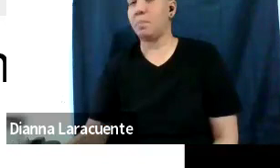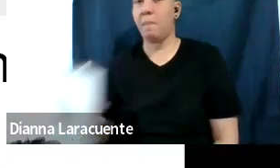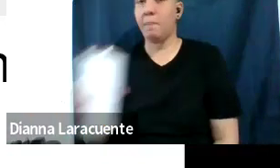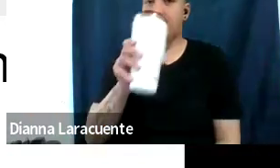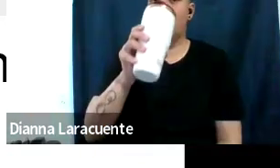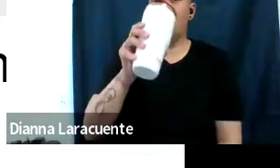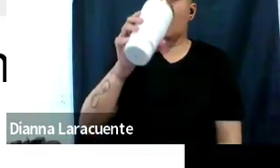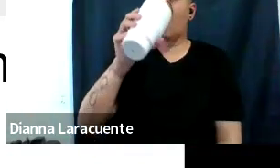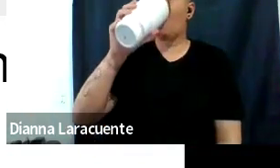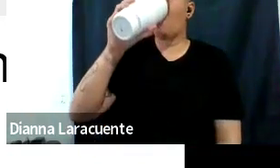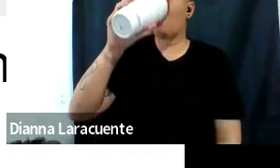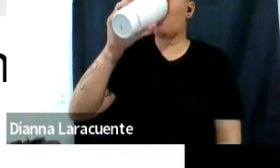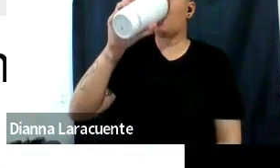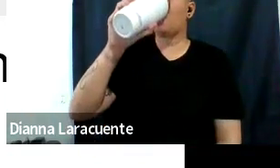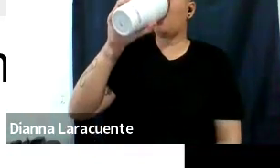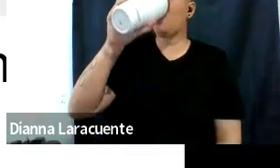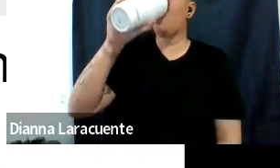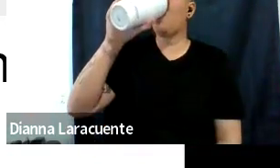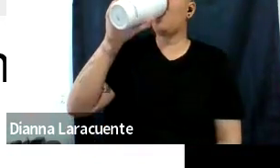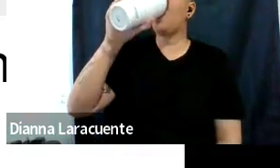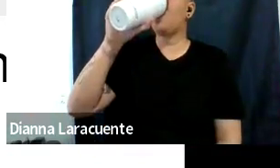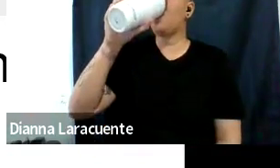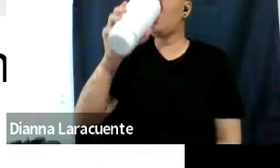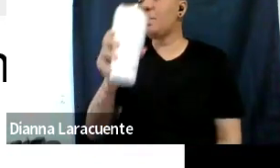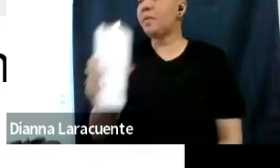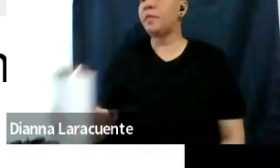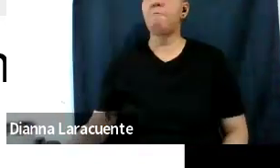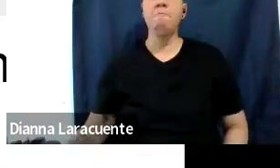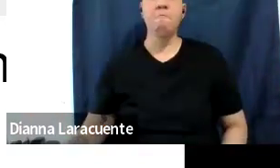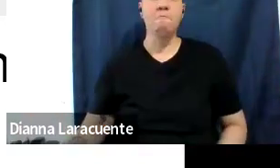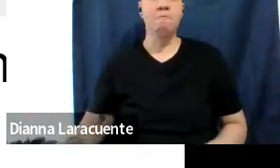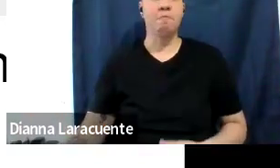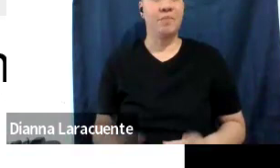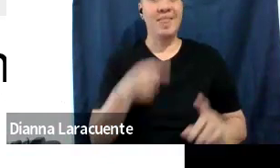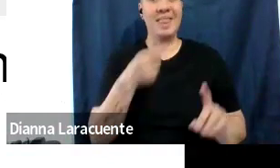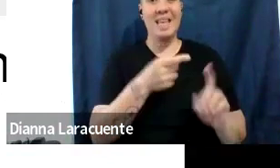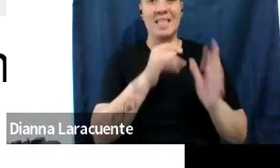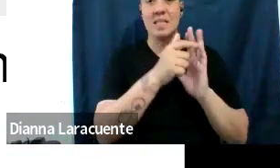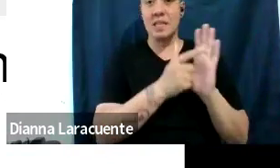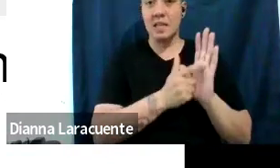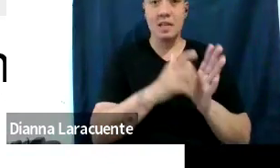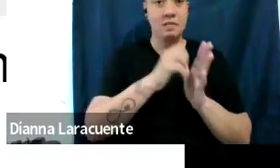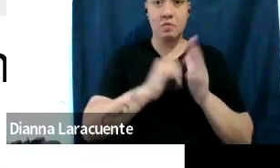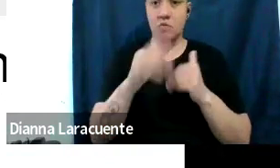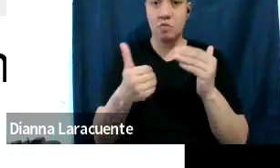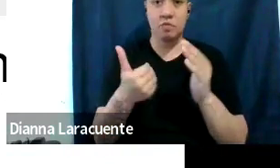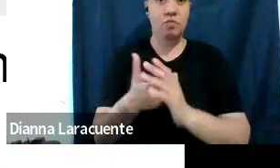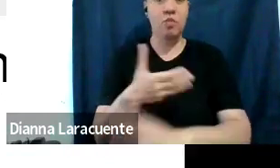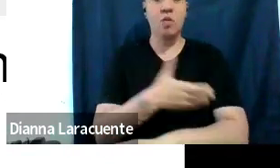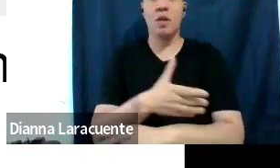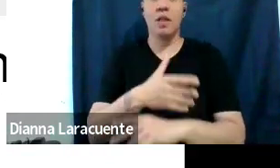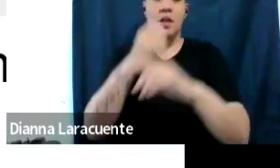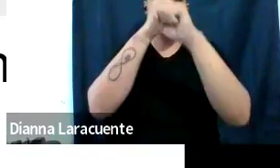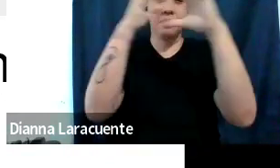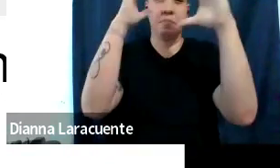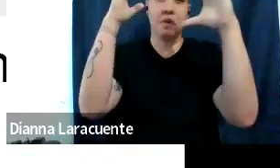la ley Foraker le quitó todos los poderes a Puerto Rico. Todo, de la ilusión al